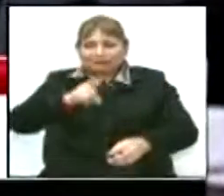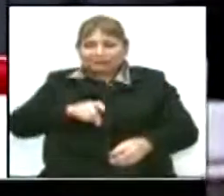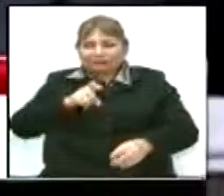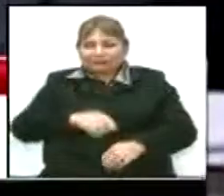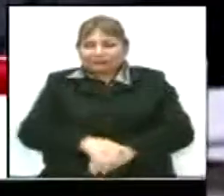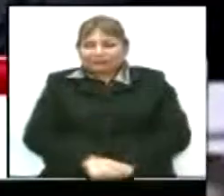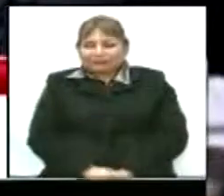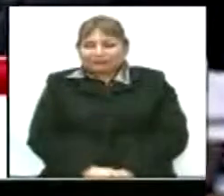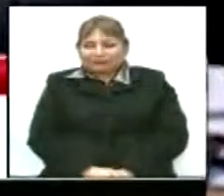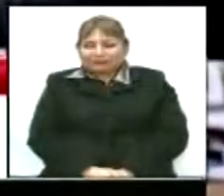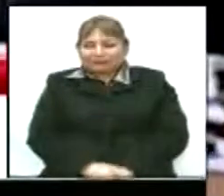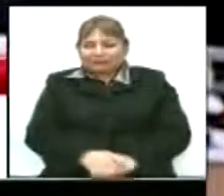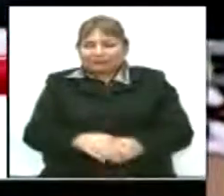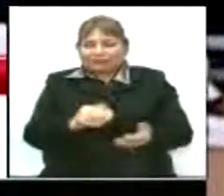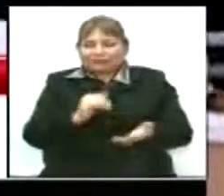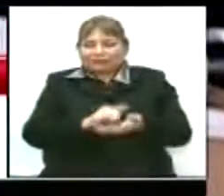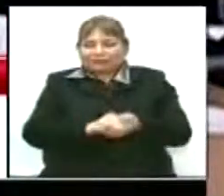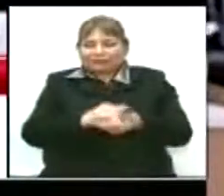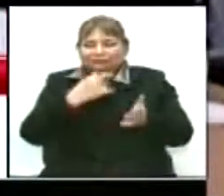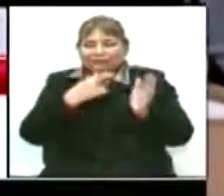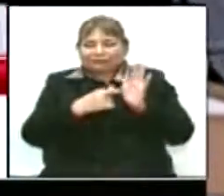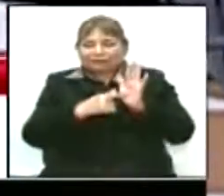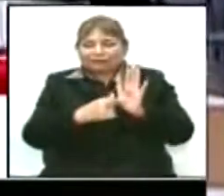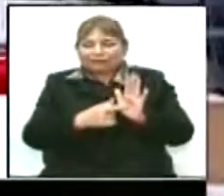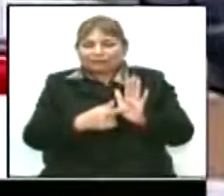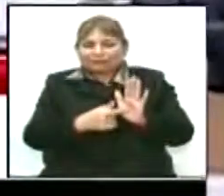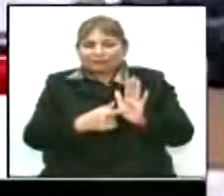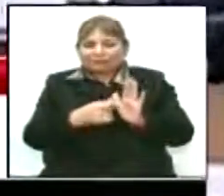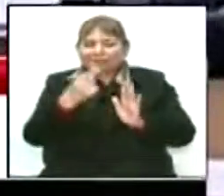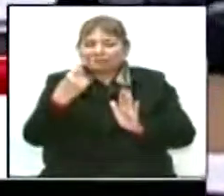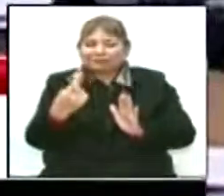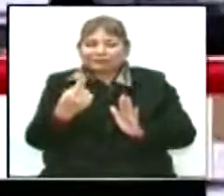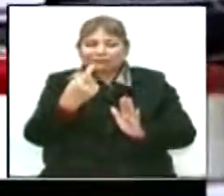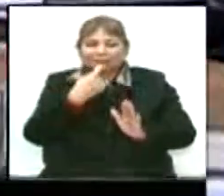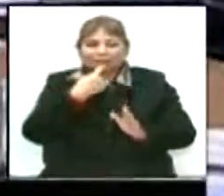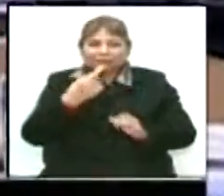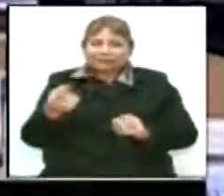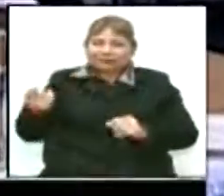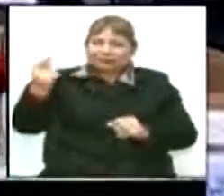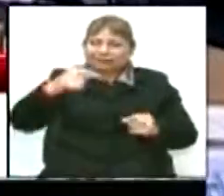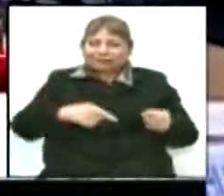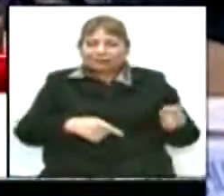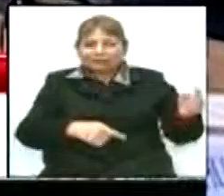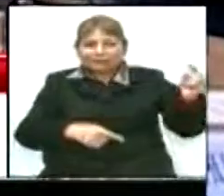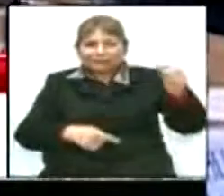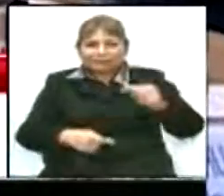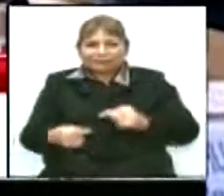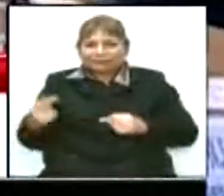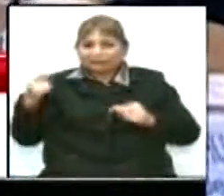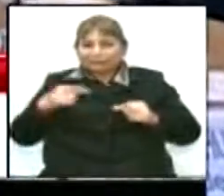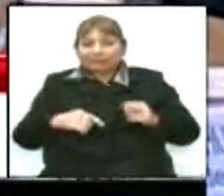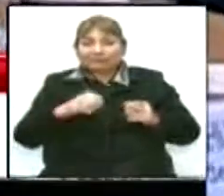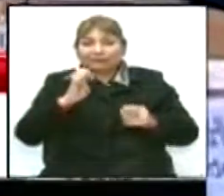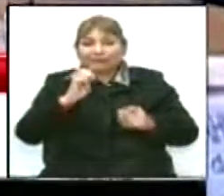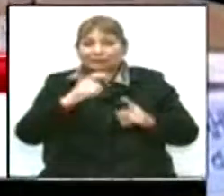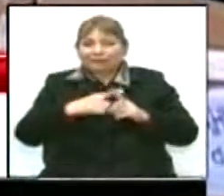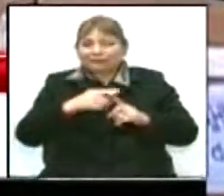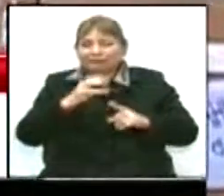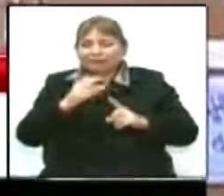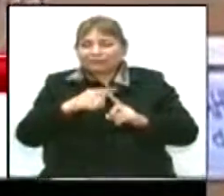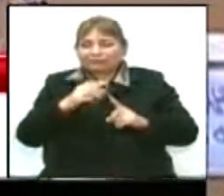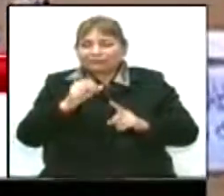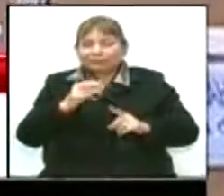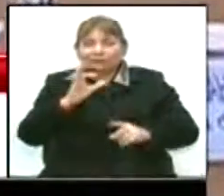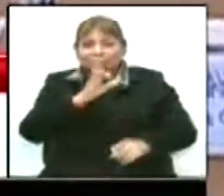necesita. Porque como usted lo ha señalado, presidente, y cada vez que ha convocado a sesión extraordinaria, los congresistas de